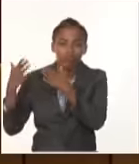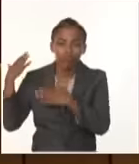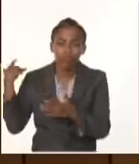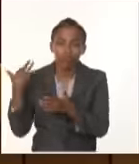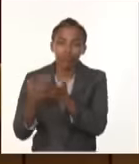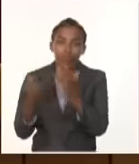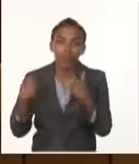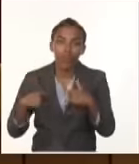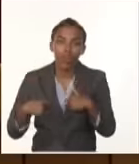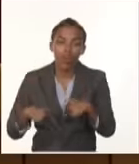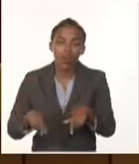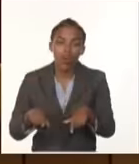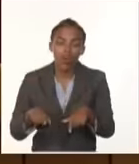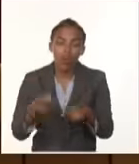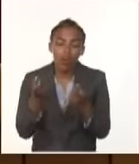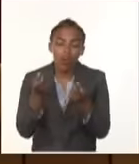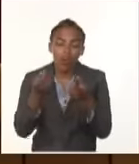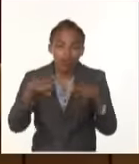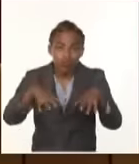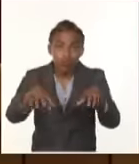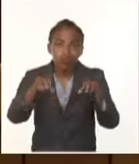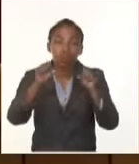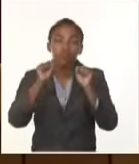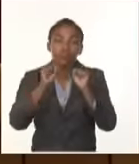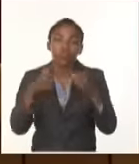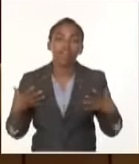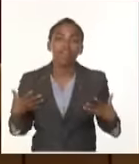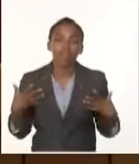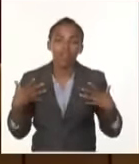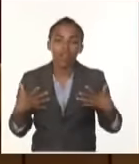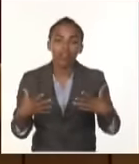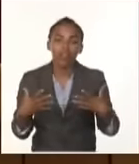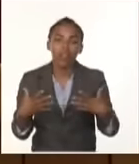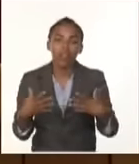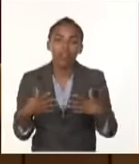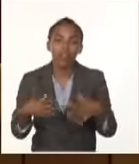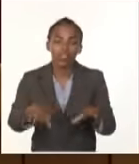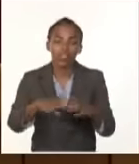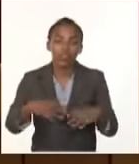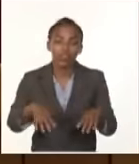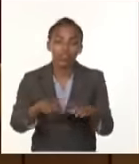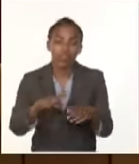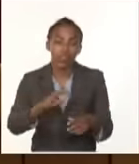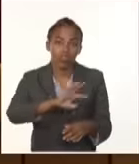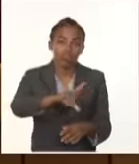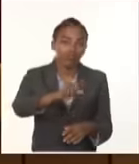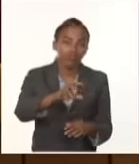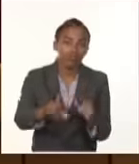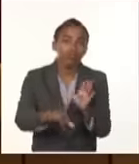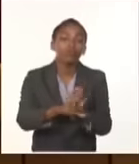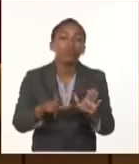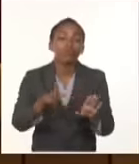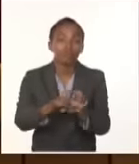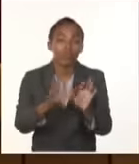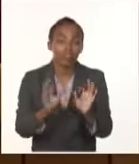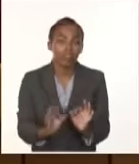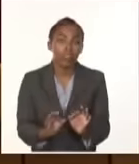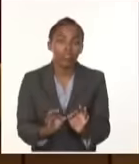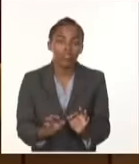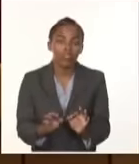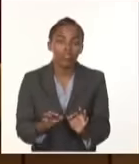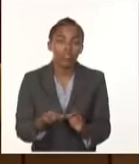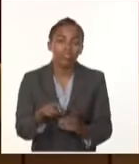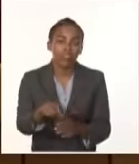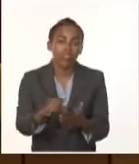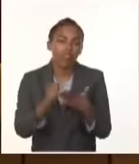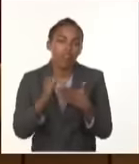descubrir, prevenir y enfrentar múltiples y complicadas tipicidades y tendencias delictivas, y ello ha sido posible con un mayor